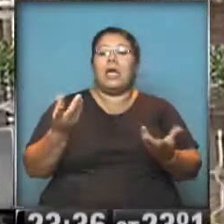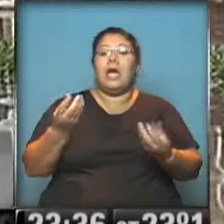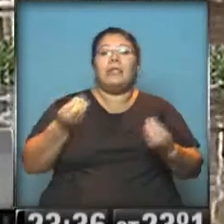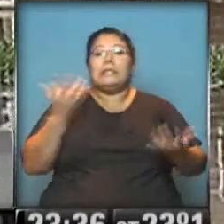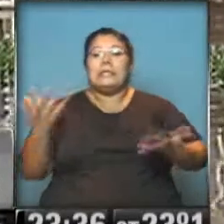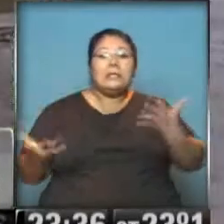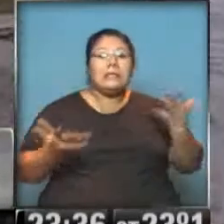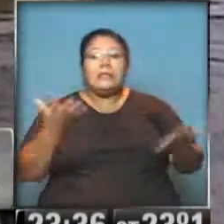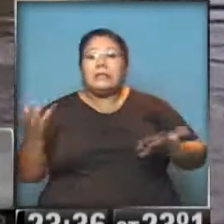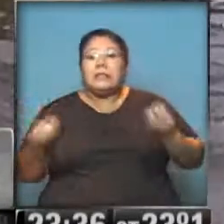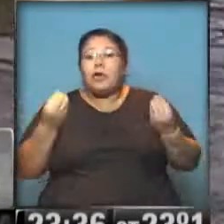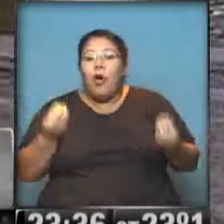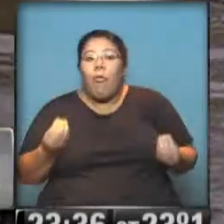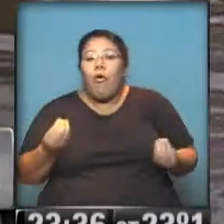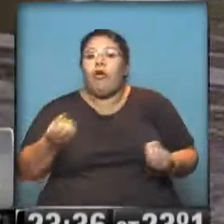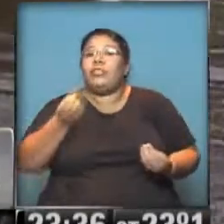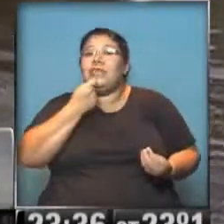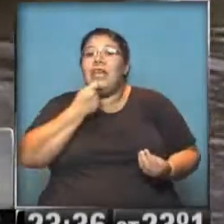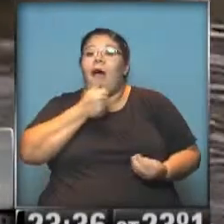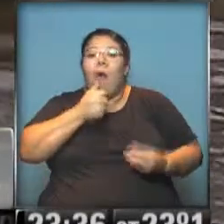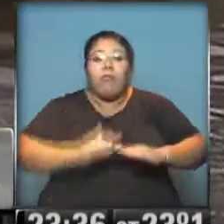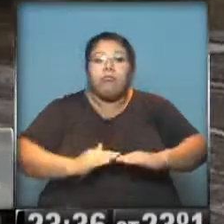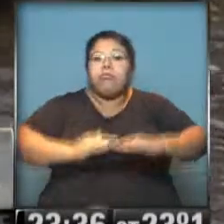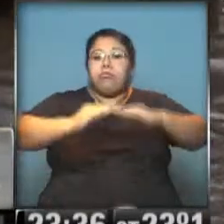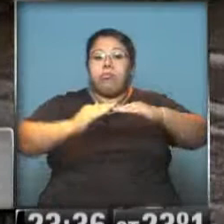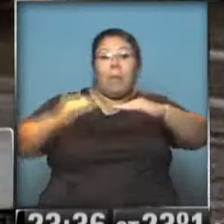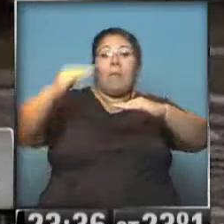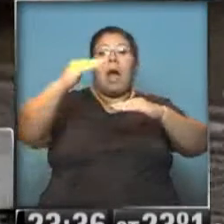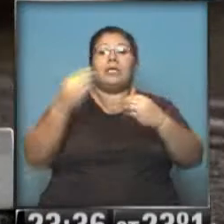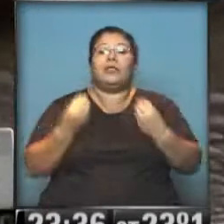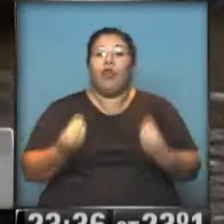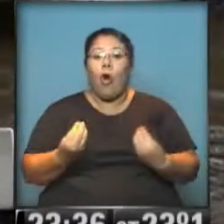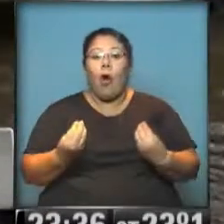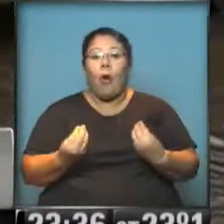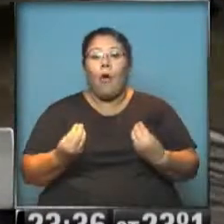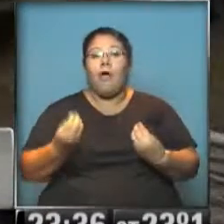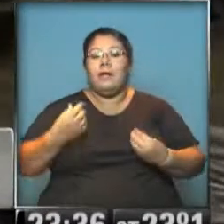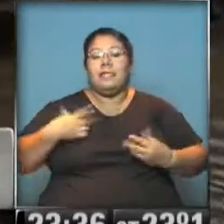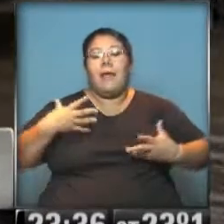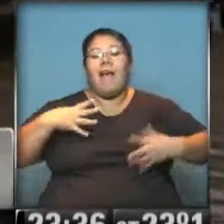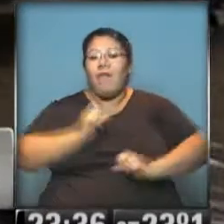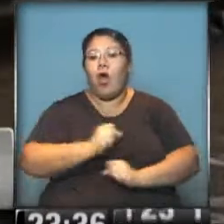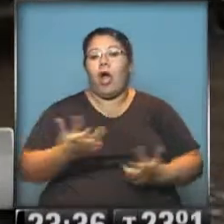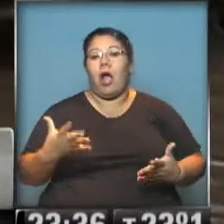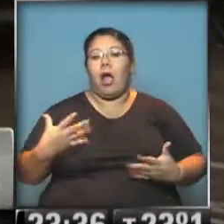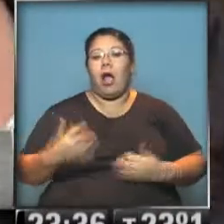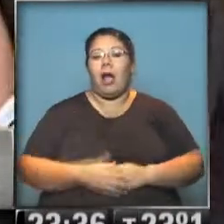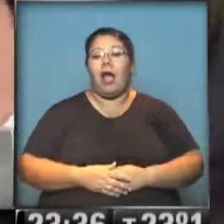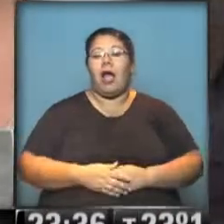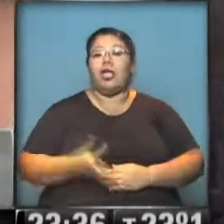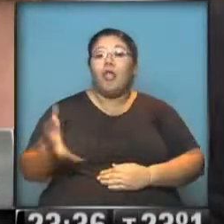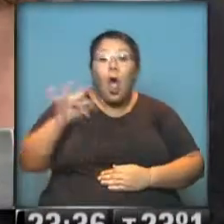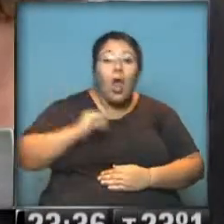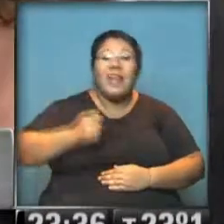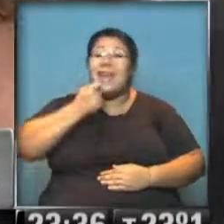porque encima por ahí sube más el agua y una incertidumbre que te da bronca. Todos los días que llueve la gente no